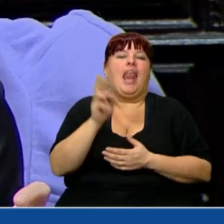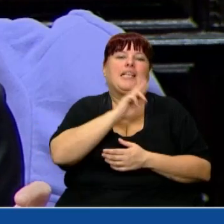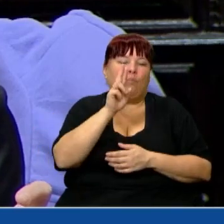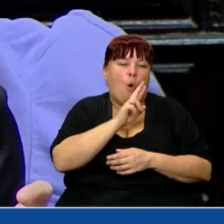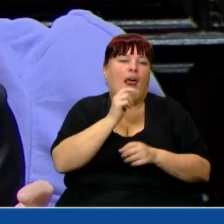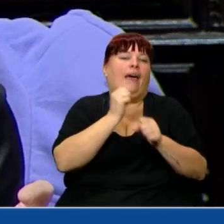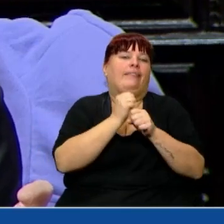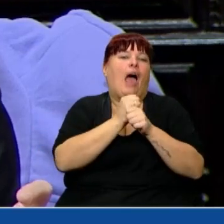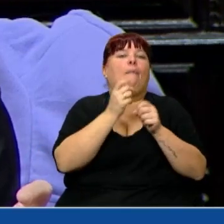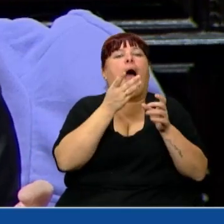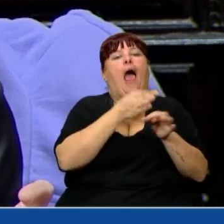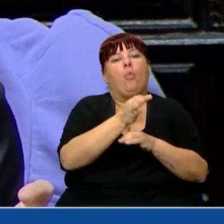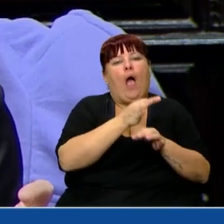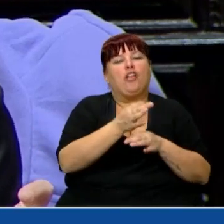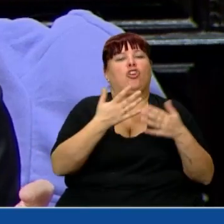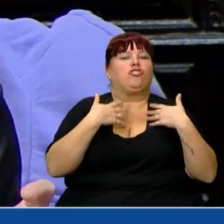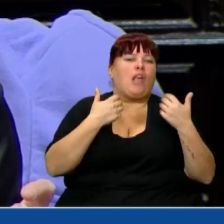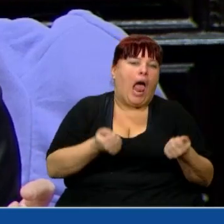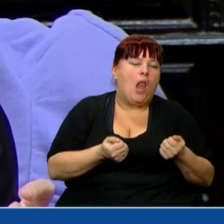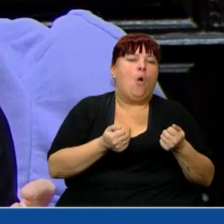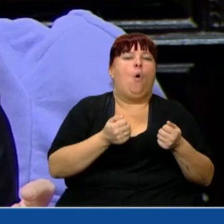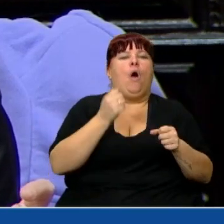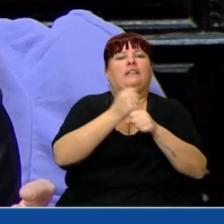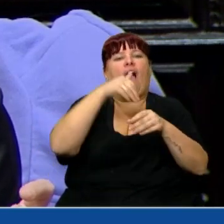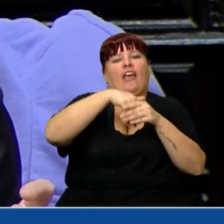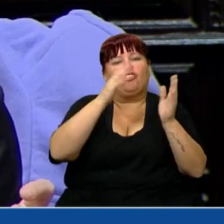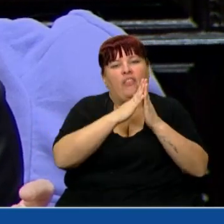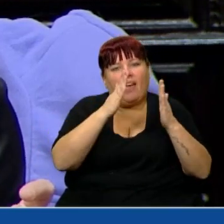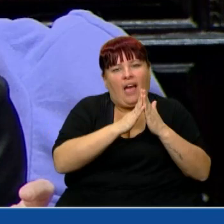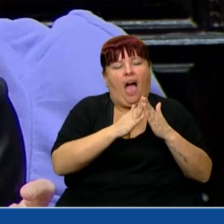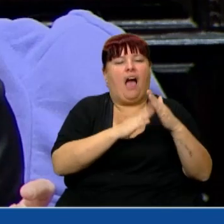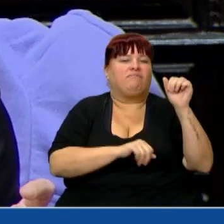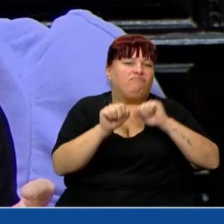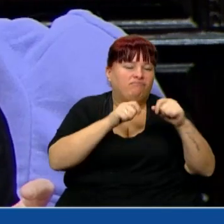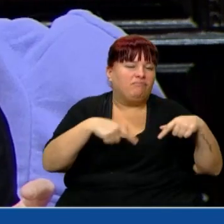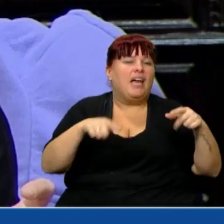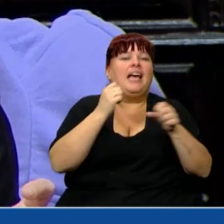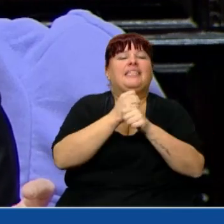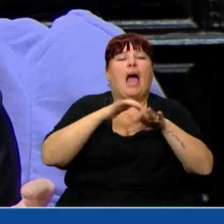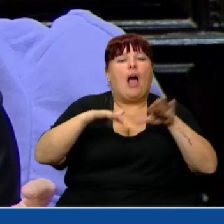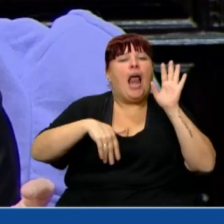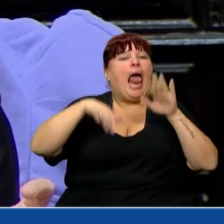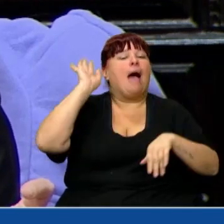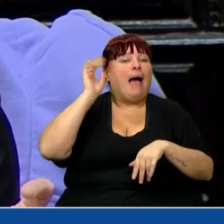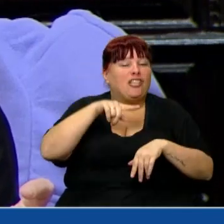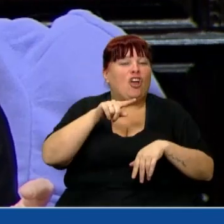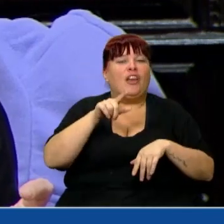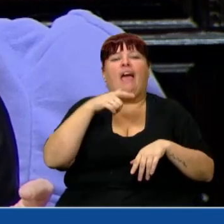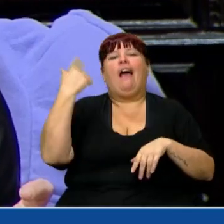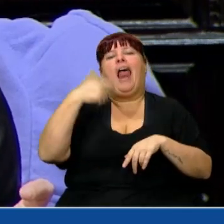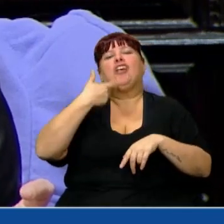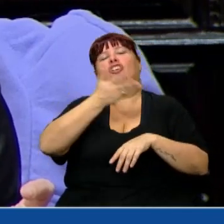se desarrollen en la educación, en la salud, en los trabajos domésticos, actividades laborales, la mayoría de ellas